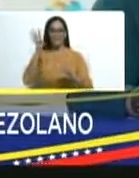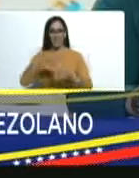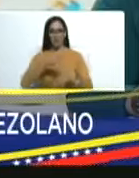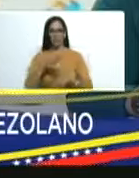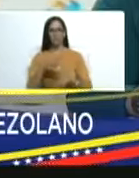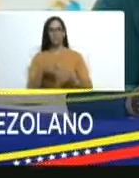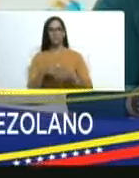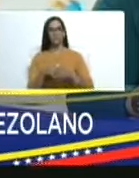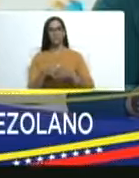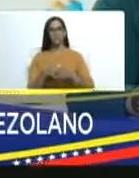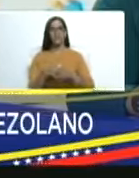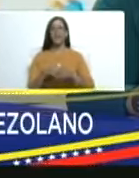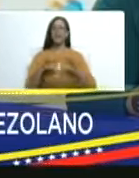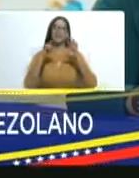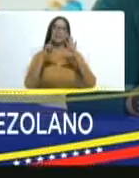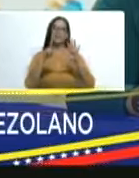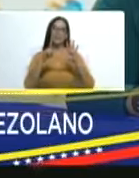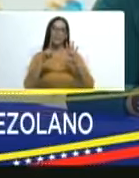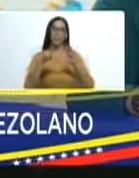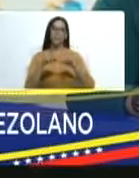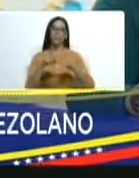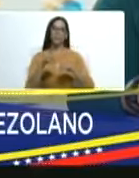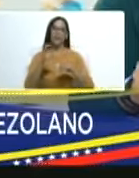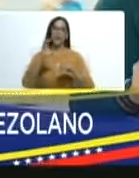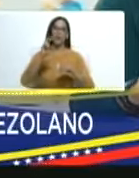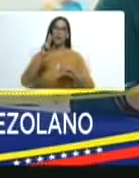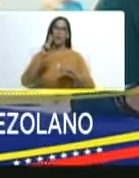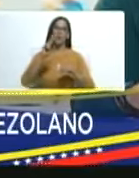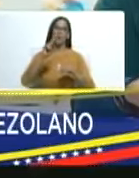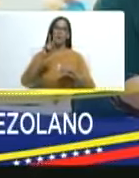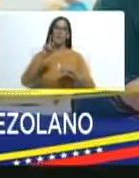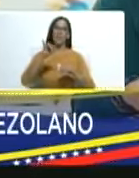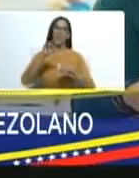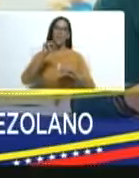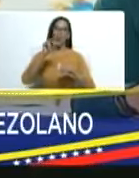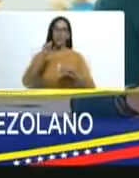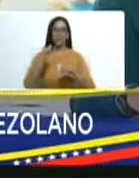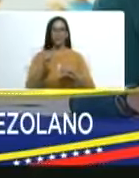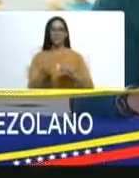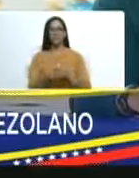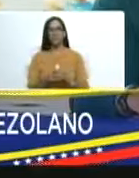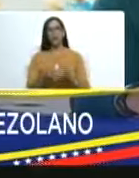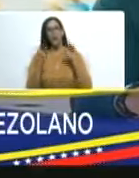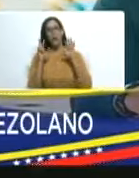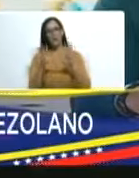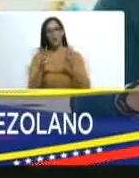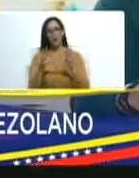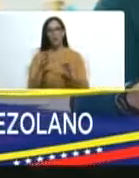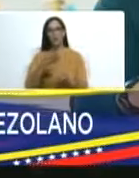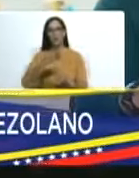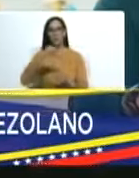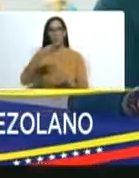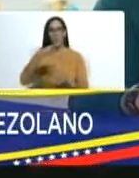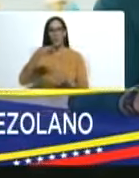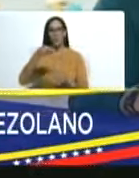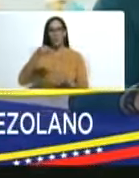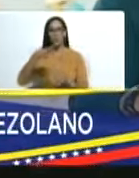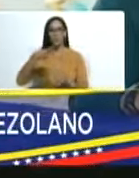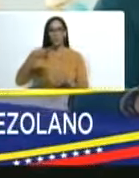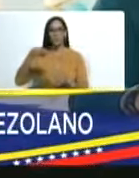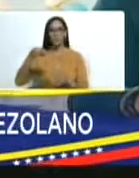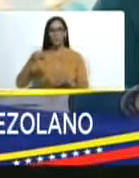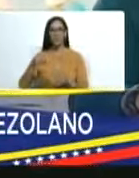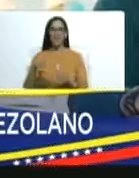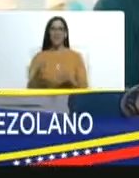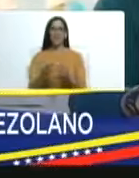En séptimo lugar, la curvina del lago. En octavo lugar, el pulpo. El pulpo creció